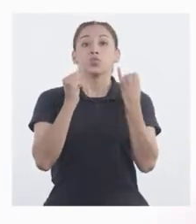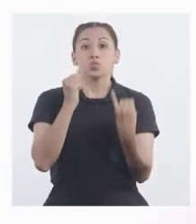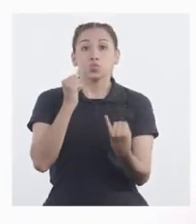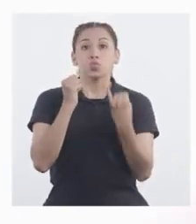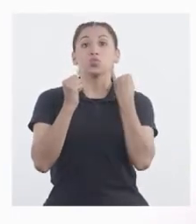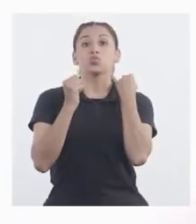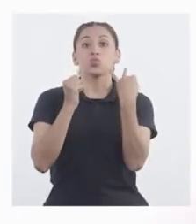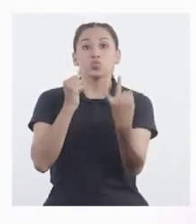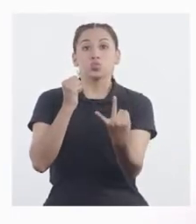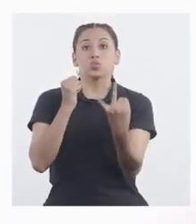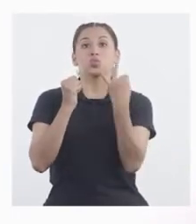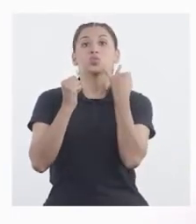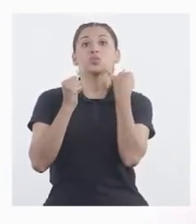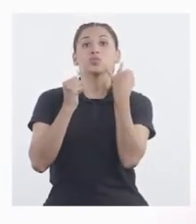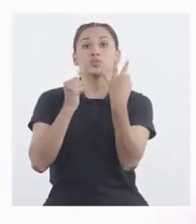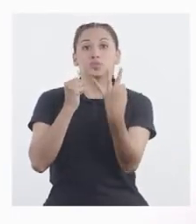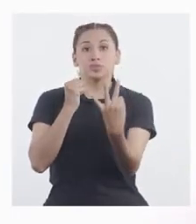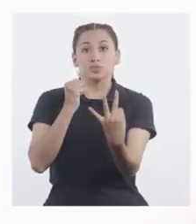hasta 4.